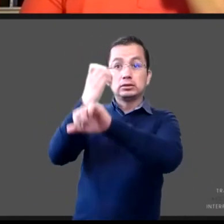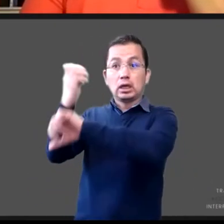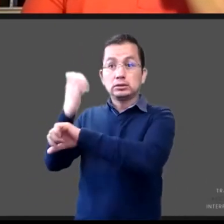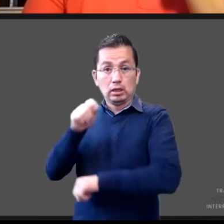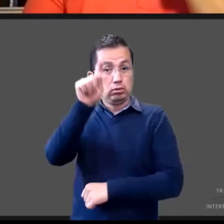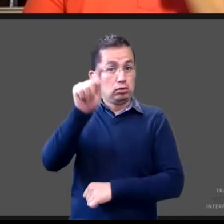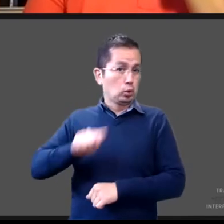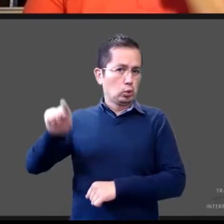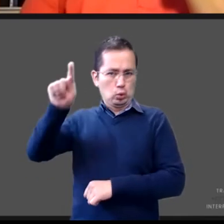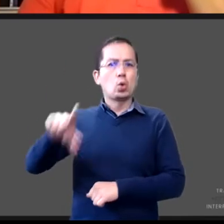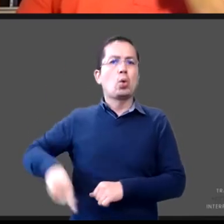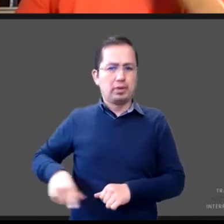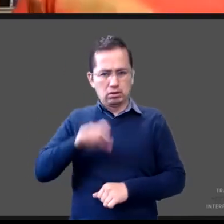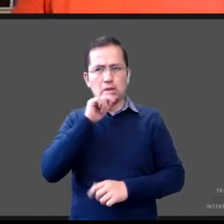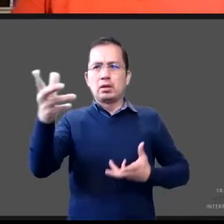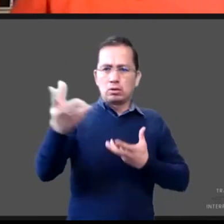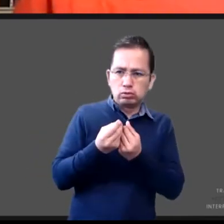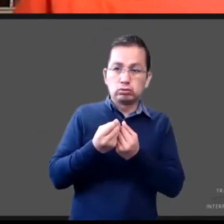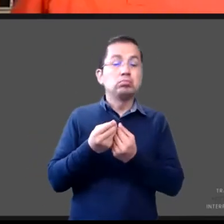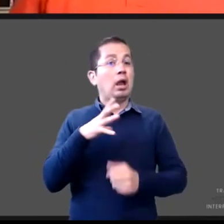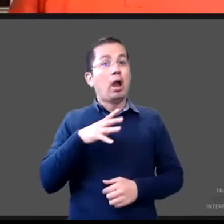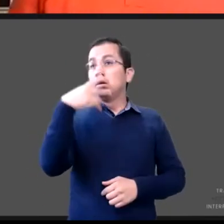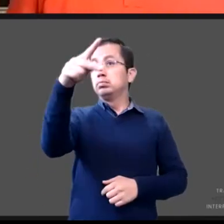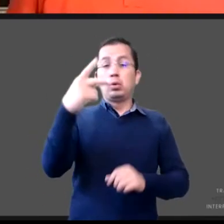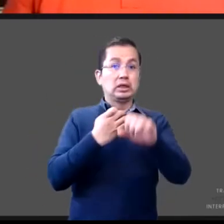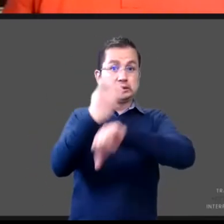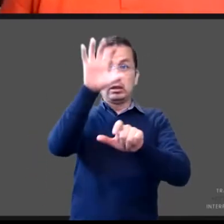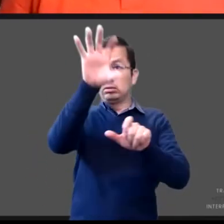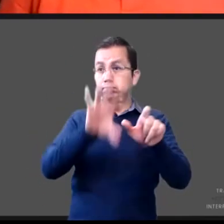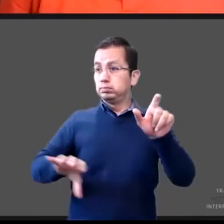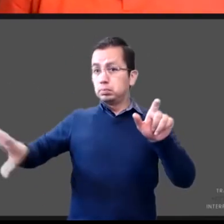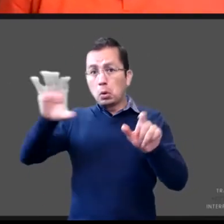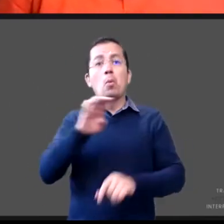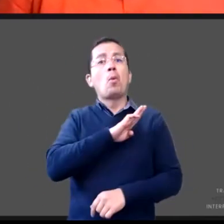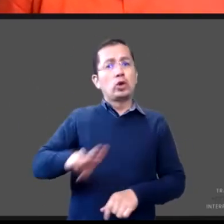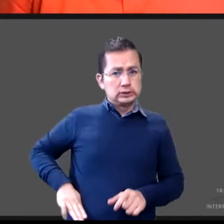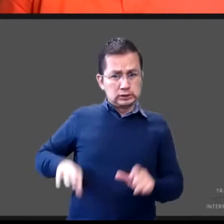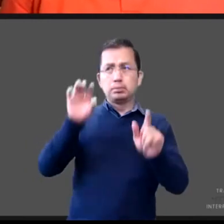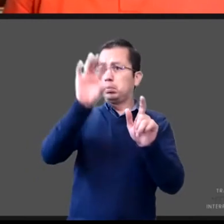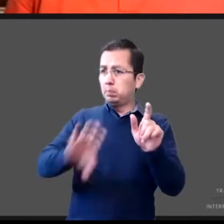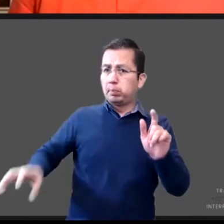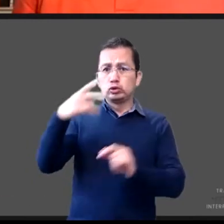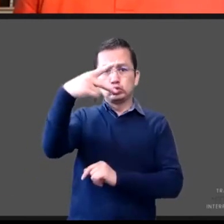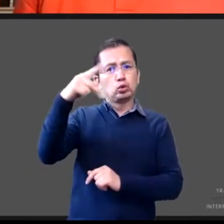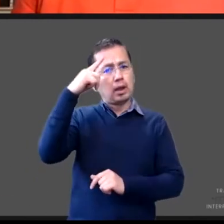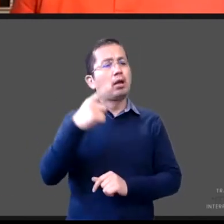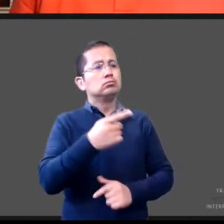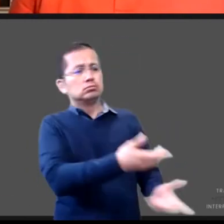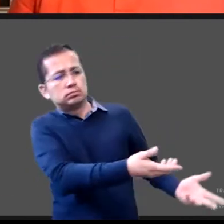de conversatorios, tanto estatales y municipales, que hubo, en donde se sentaron con los